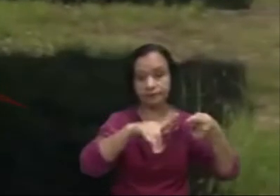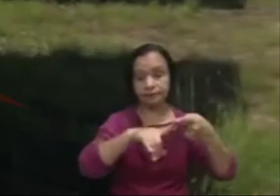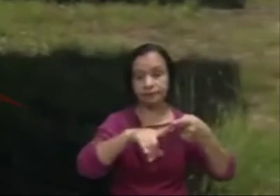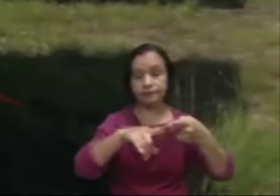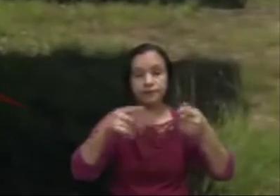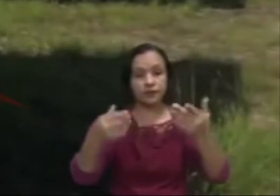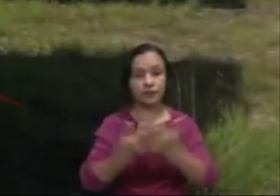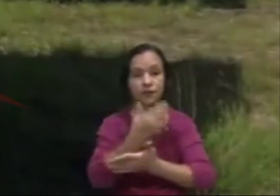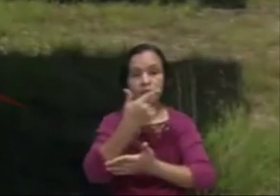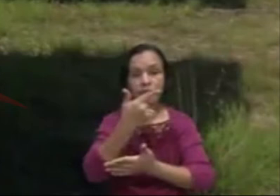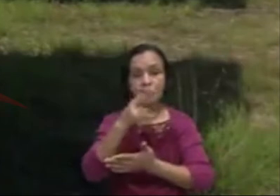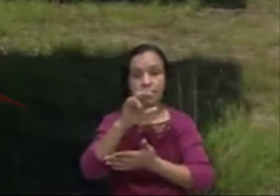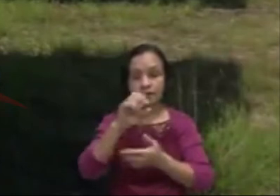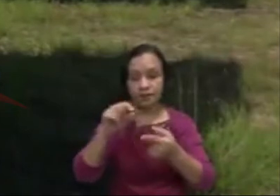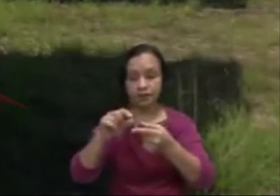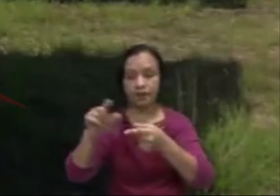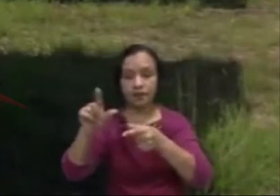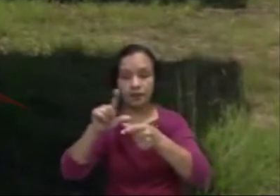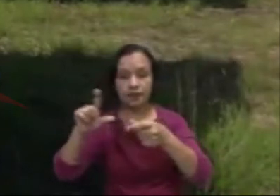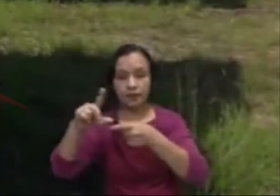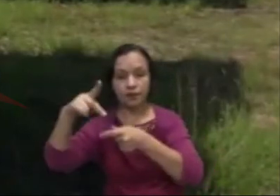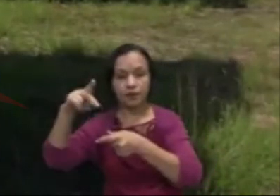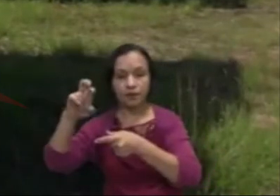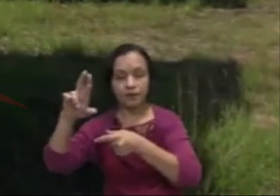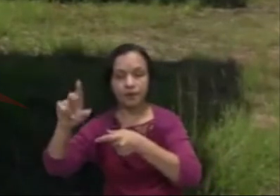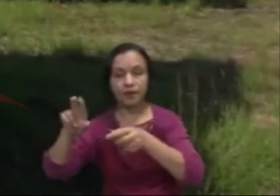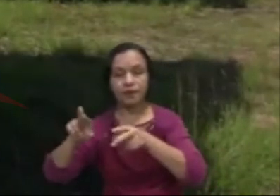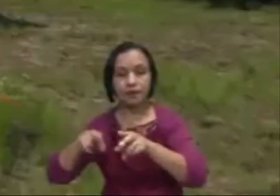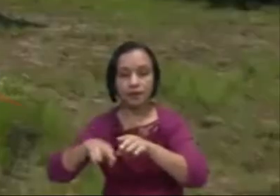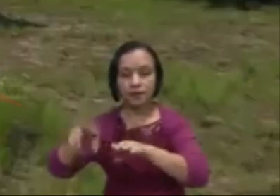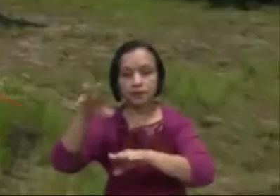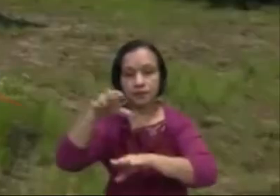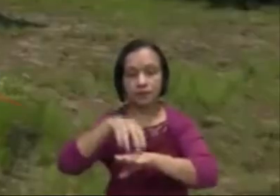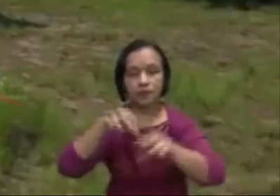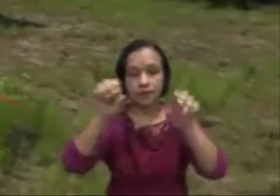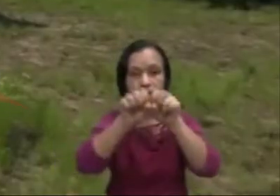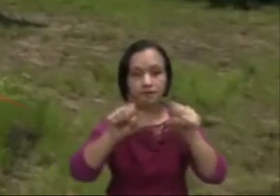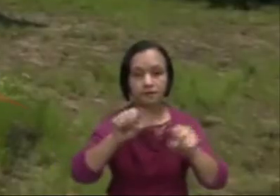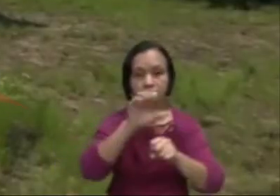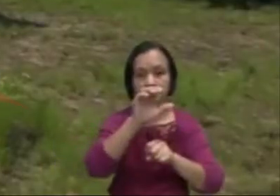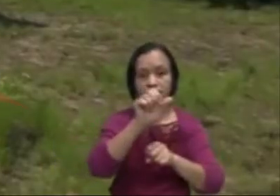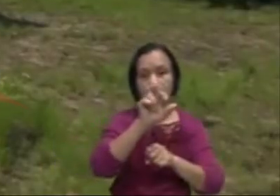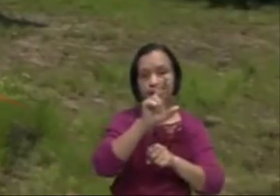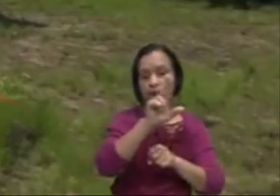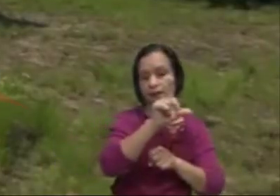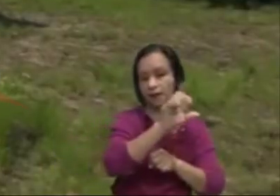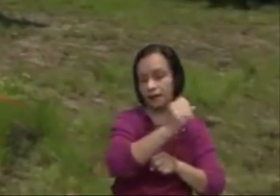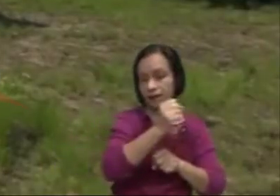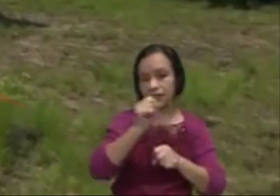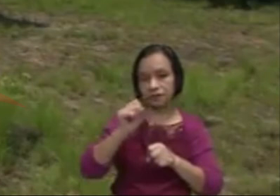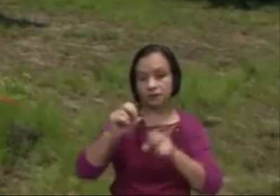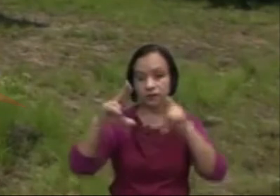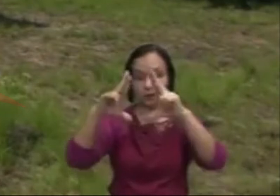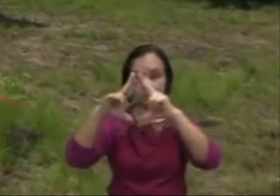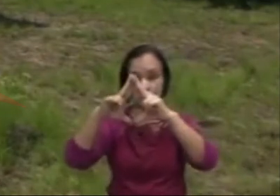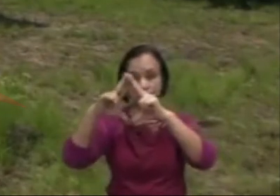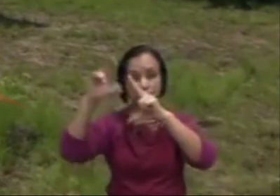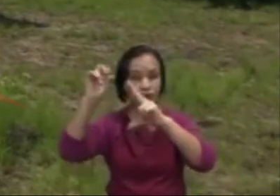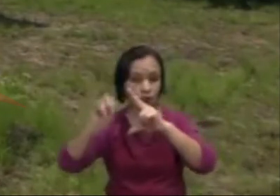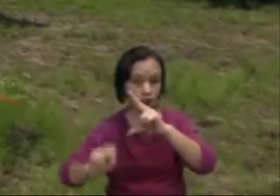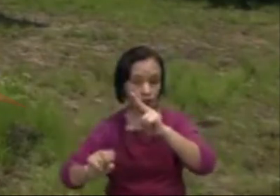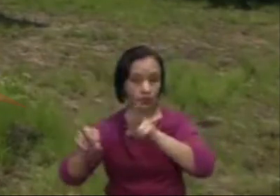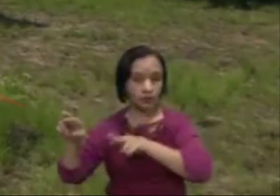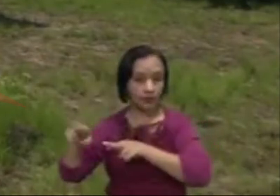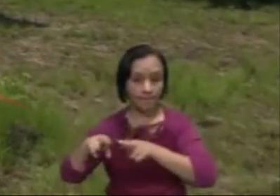de Perla, en Río San Juan, en San Carlos, o sea, todo lo que es Caribe Sur, la desembocadura del río